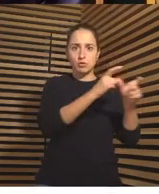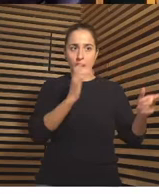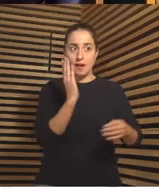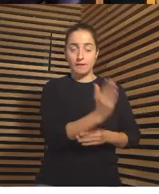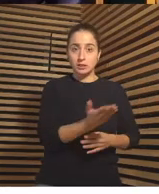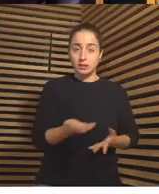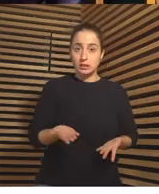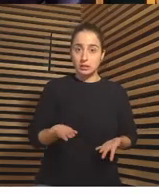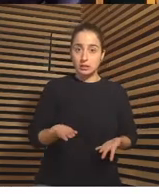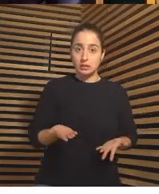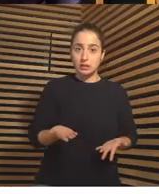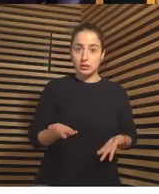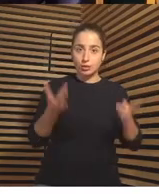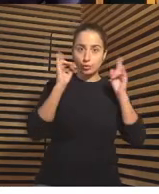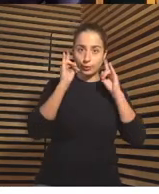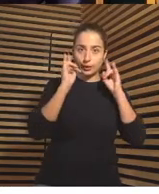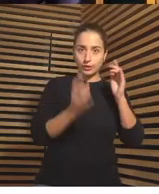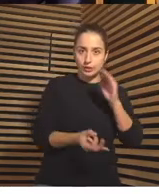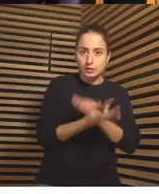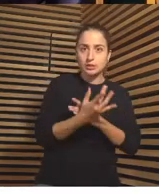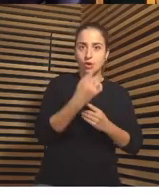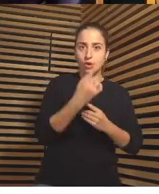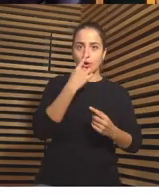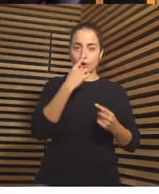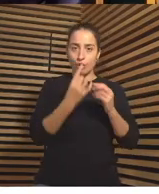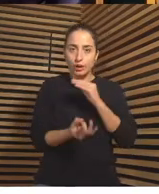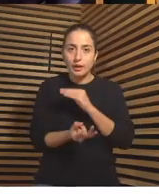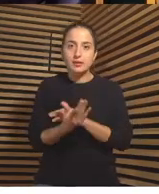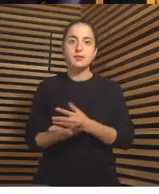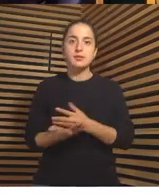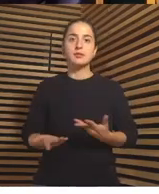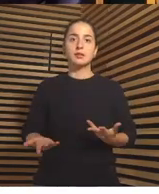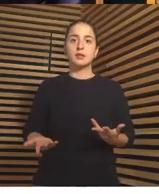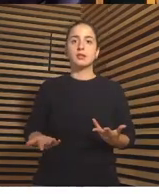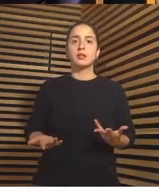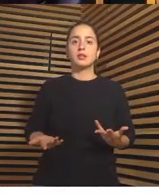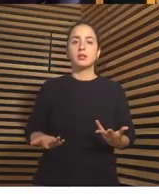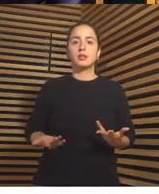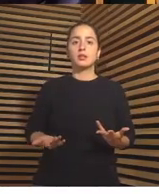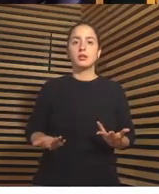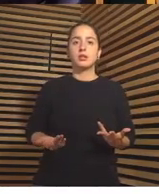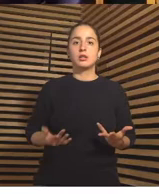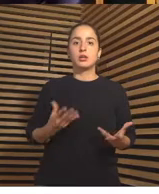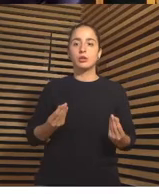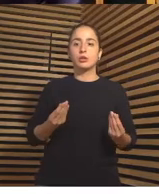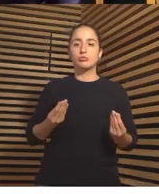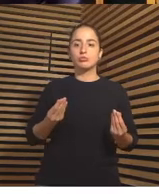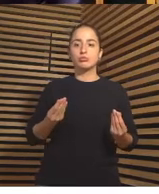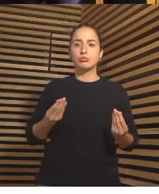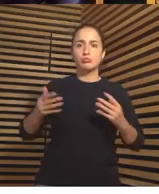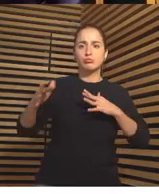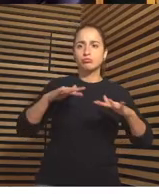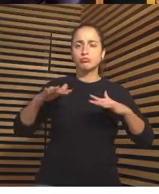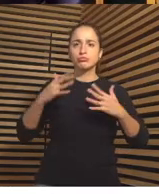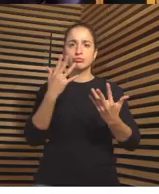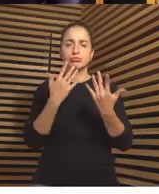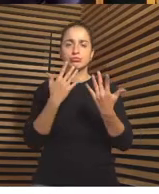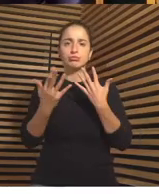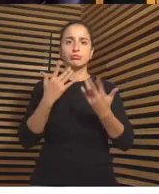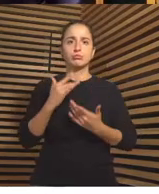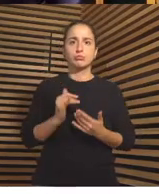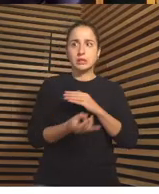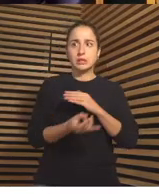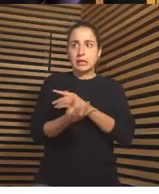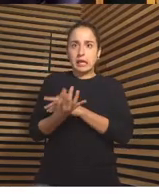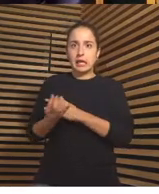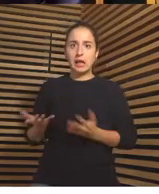Generan ruidos, generan olores y generan mucha movilidad, mucho trasiego. Por eso